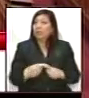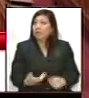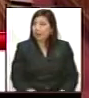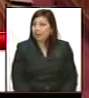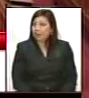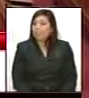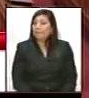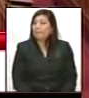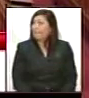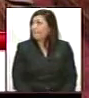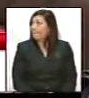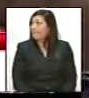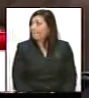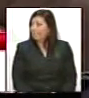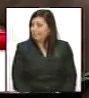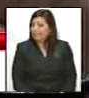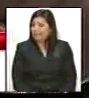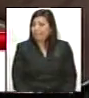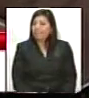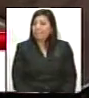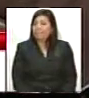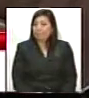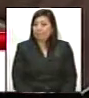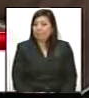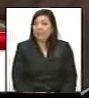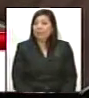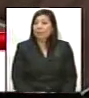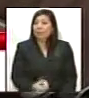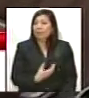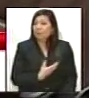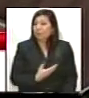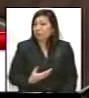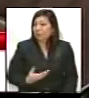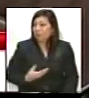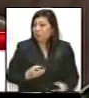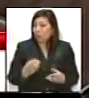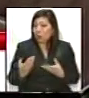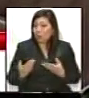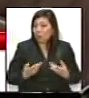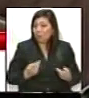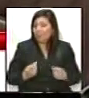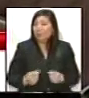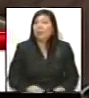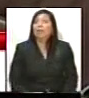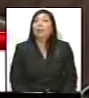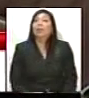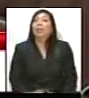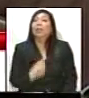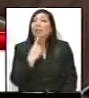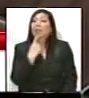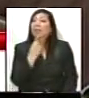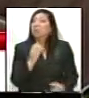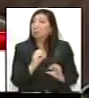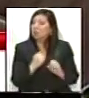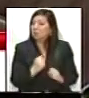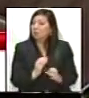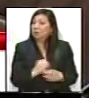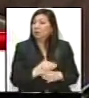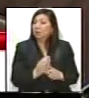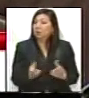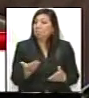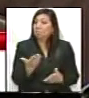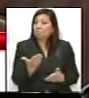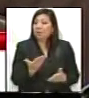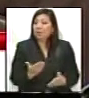y gracias como presidente a comisión de comercio exterior y turismo expresó me conforma conformidad al